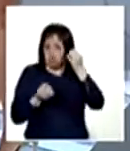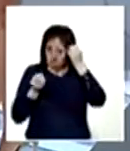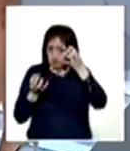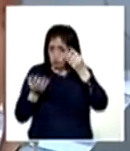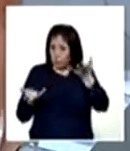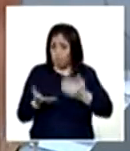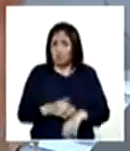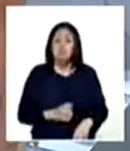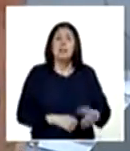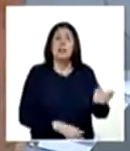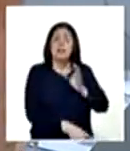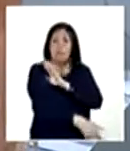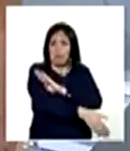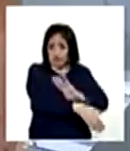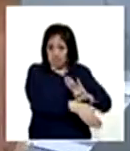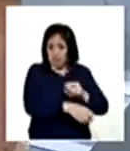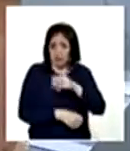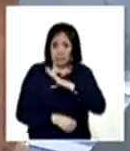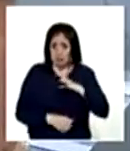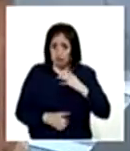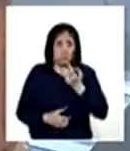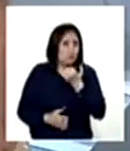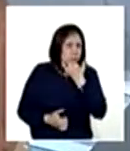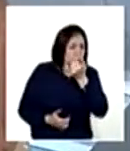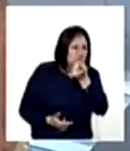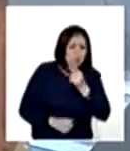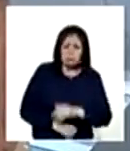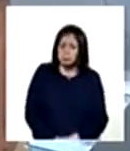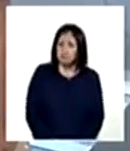desde Bellavista, nuevamente al Callao. ¿Qué ha pasado?